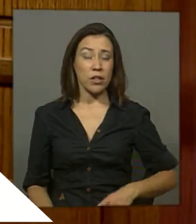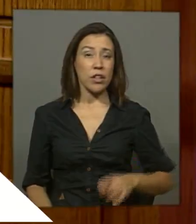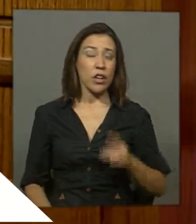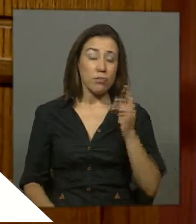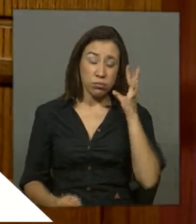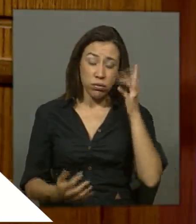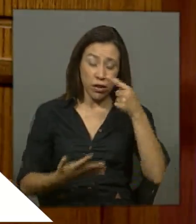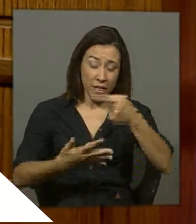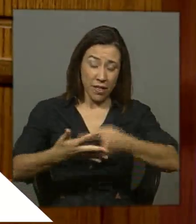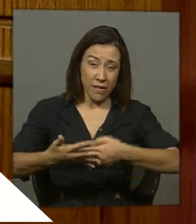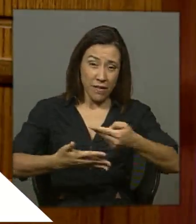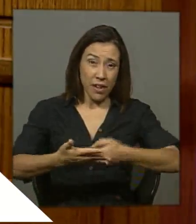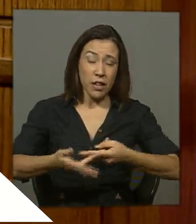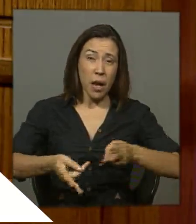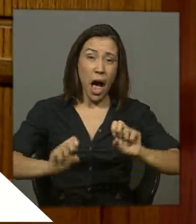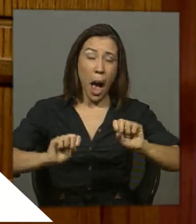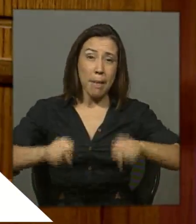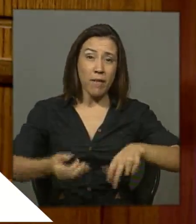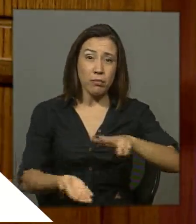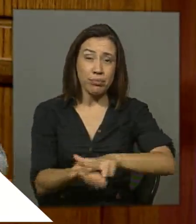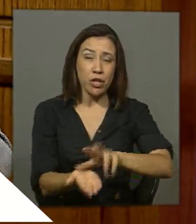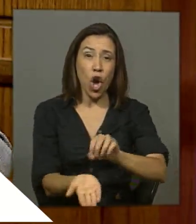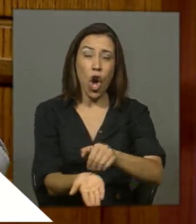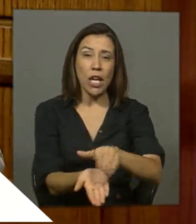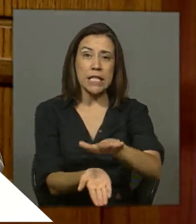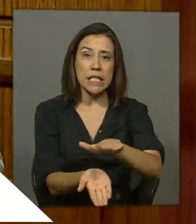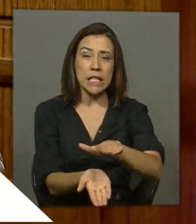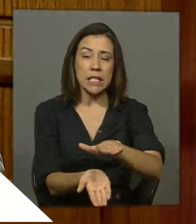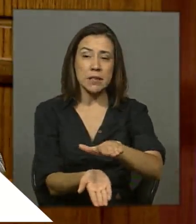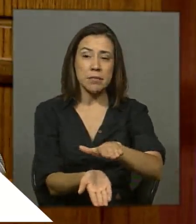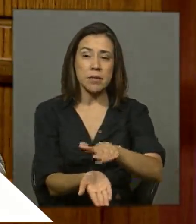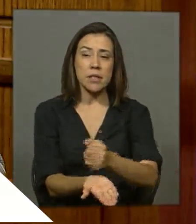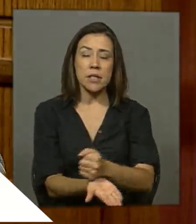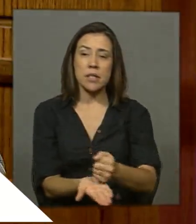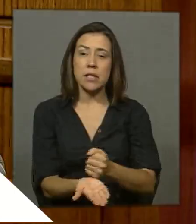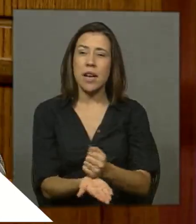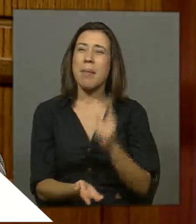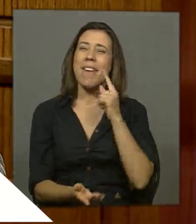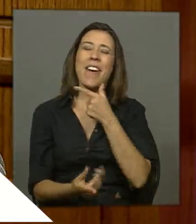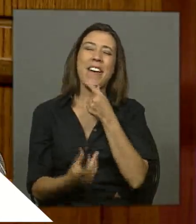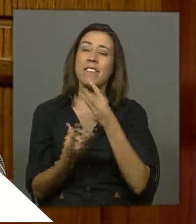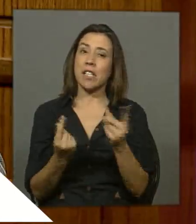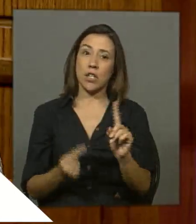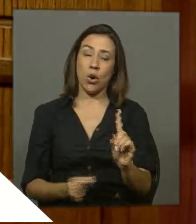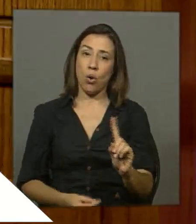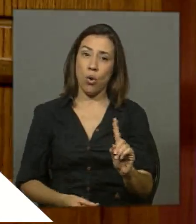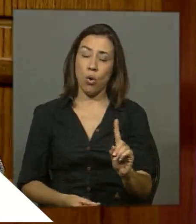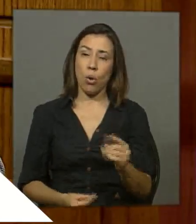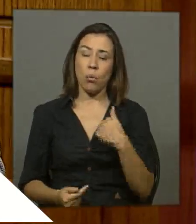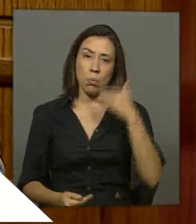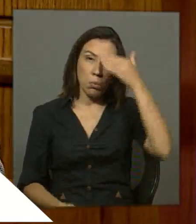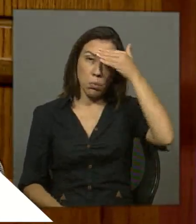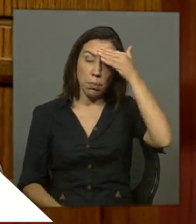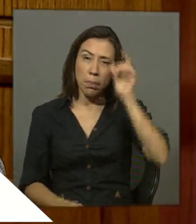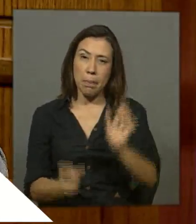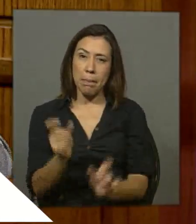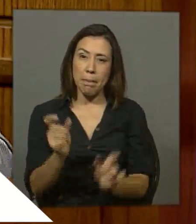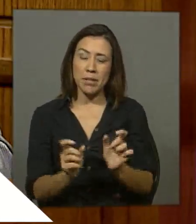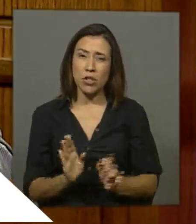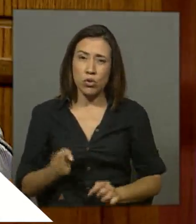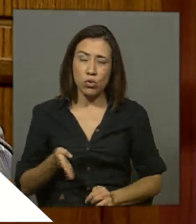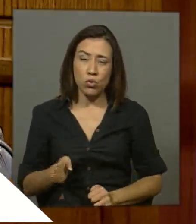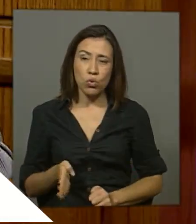cada caso y aprueba o rechaza Entonces el trámite no es tan simple pero a mí me preocupa aquella gente que